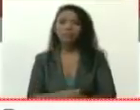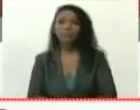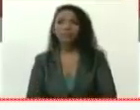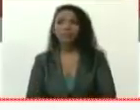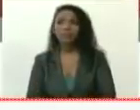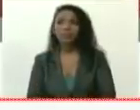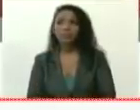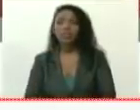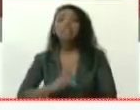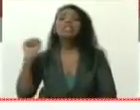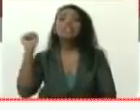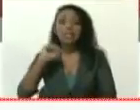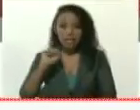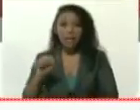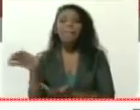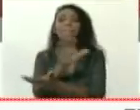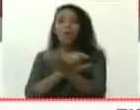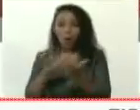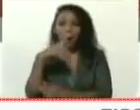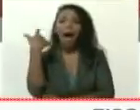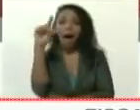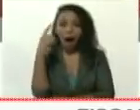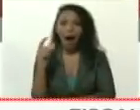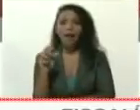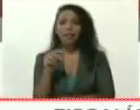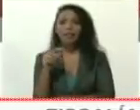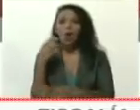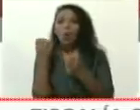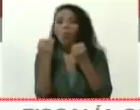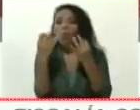Sí tenemos un problema con los precios. Y es una política